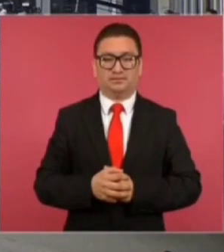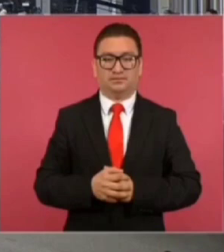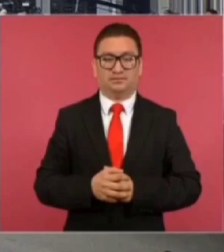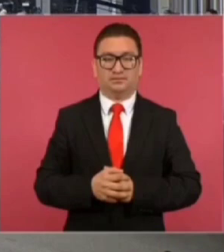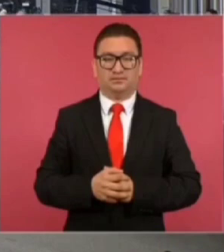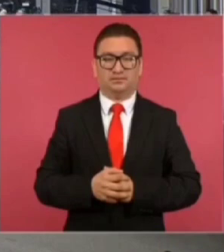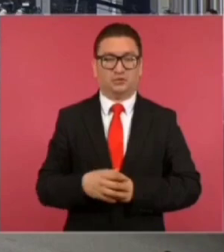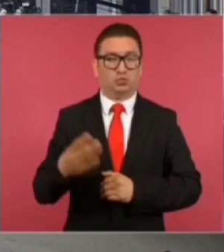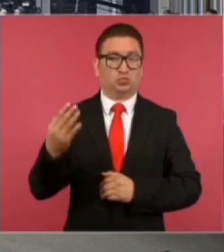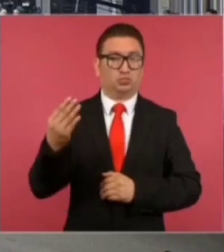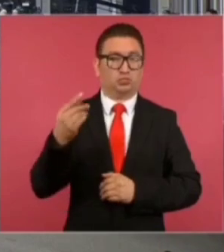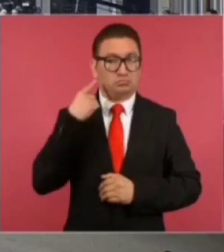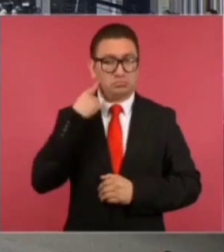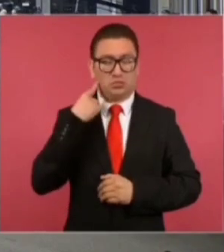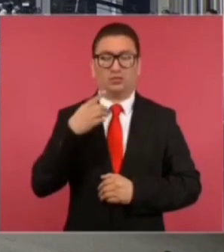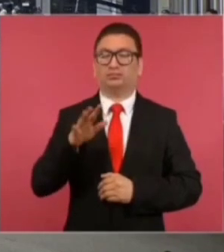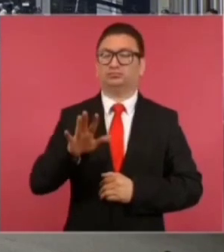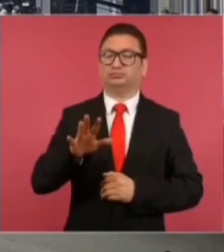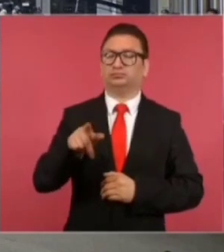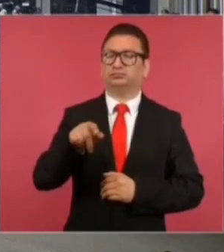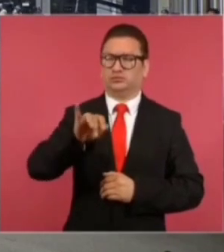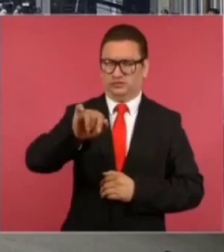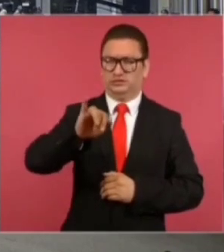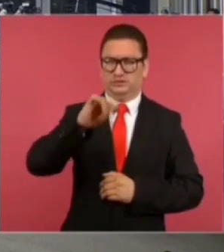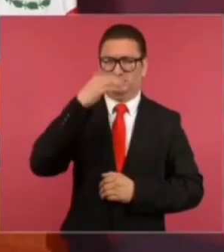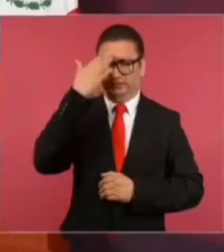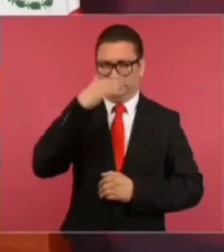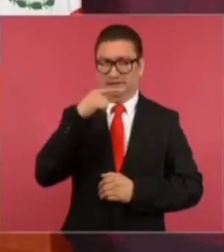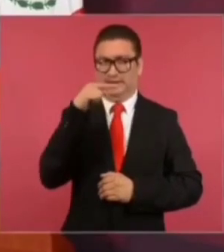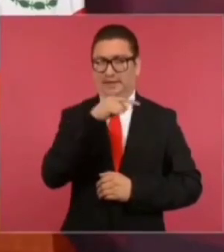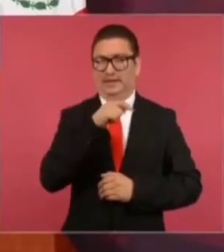periodo? ¿Hay algo? Sí, sé que va Alberto.